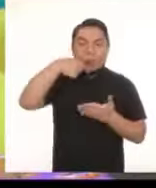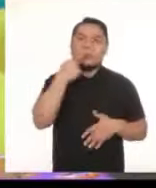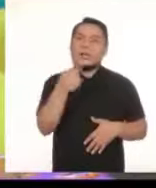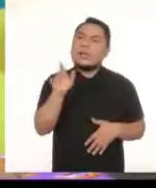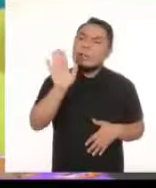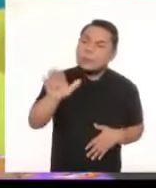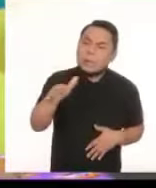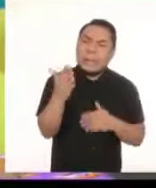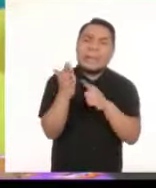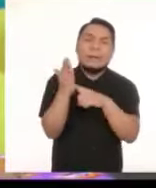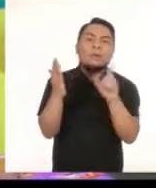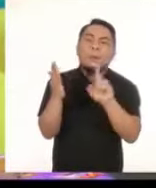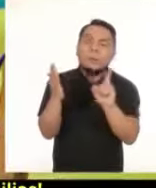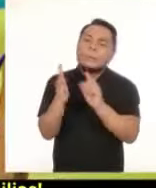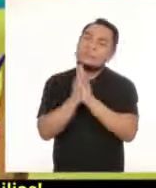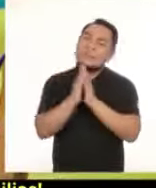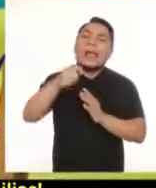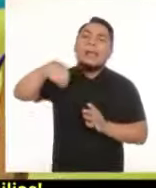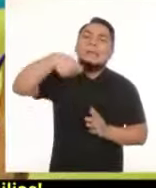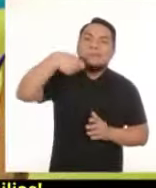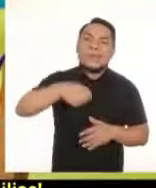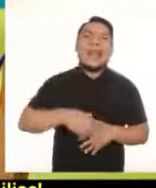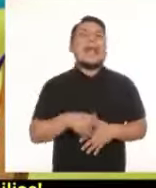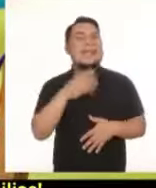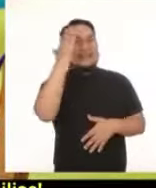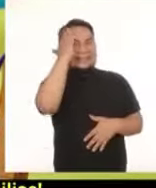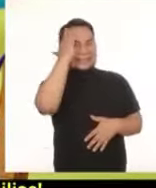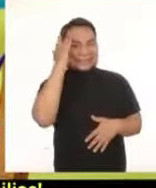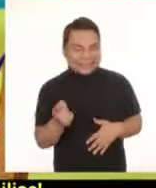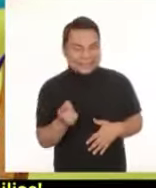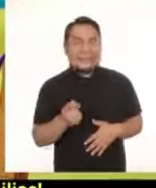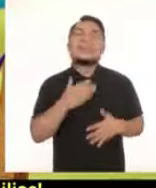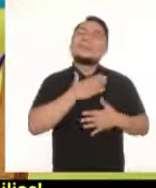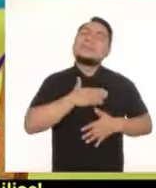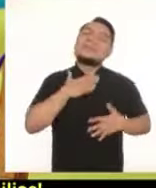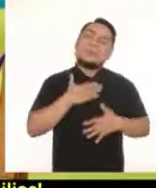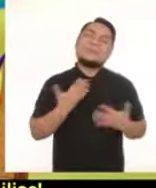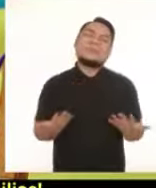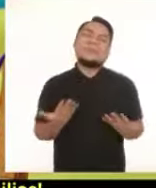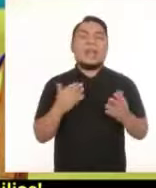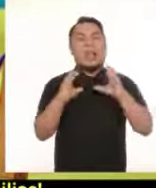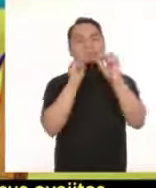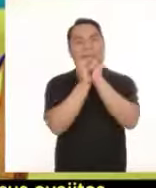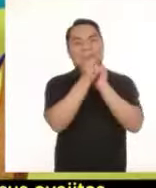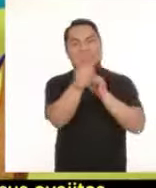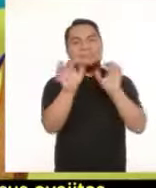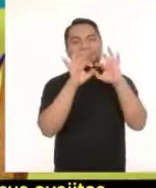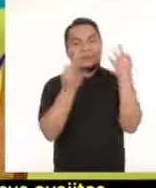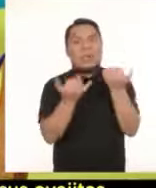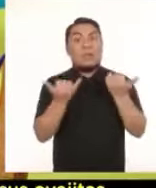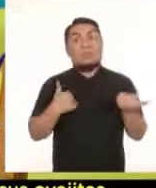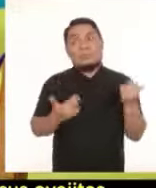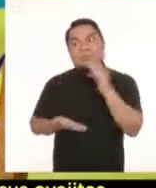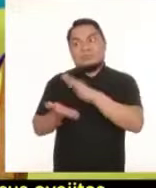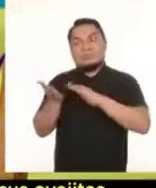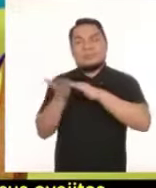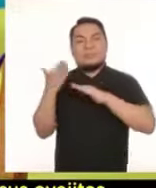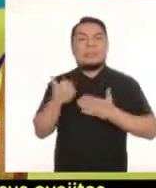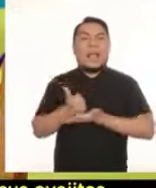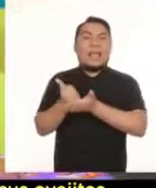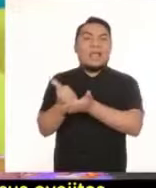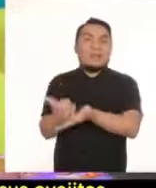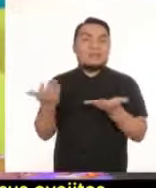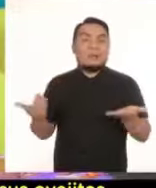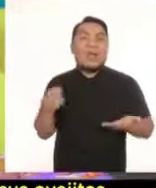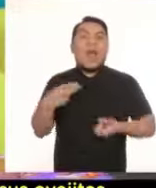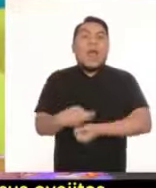le recomiendo usarla. ¡Qué gusto conversar con ustedes, familias! Ahora debo irme para ayudar a